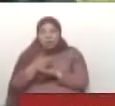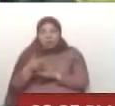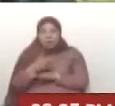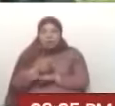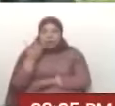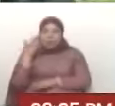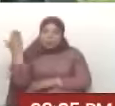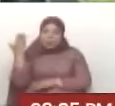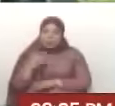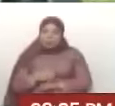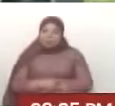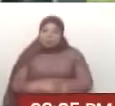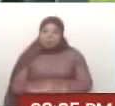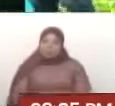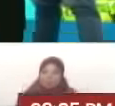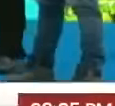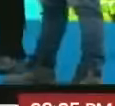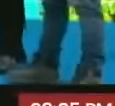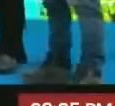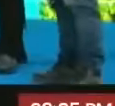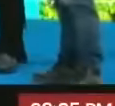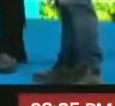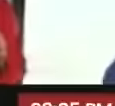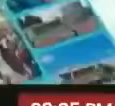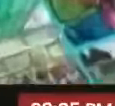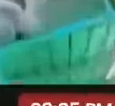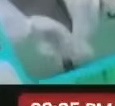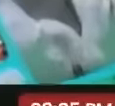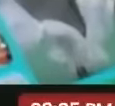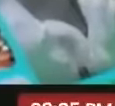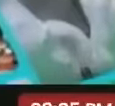gobierno. Adelante, pues.